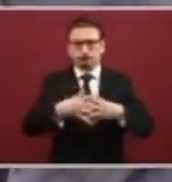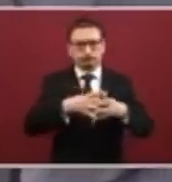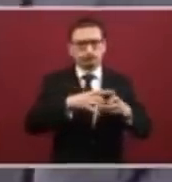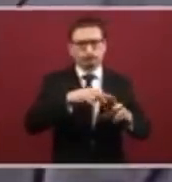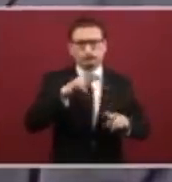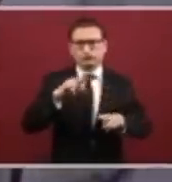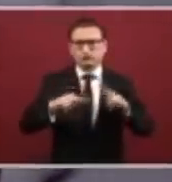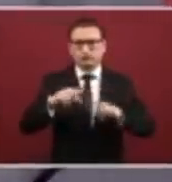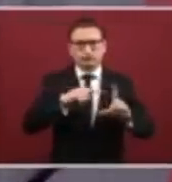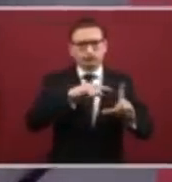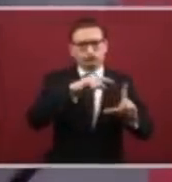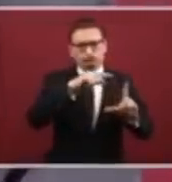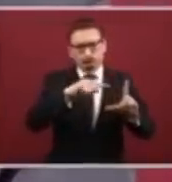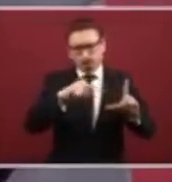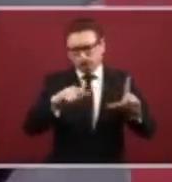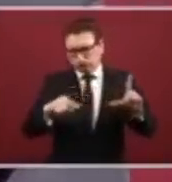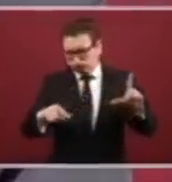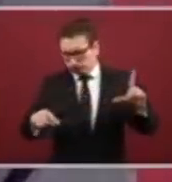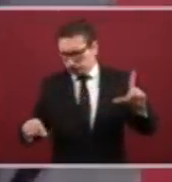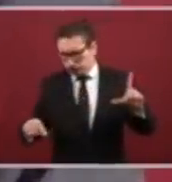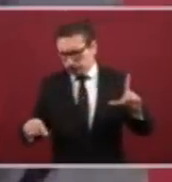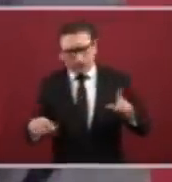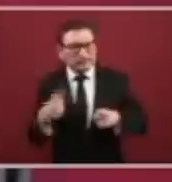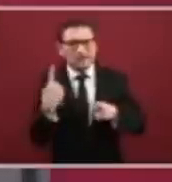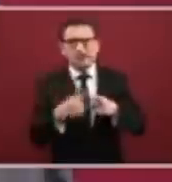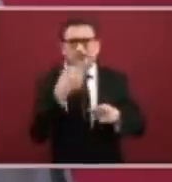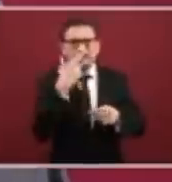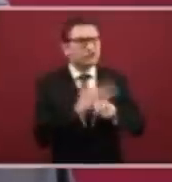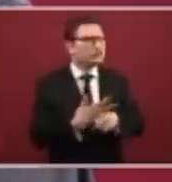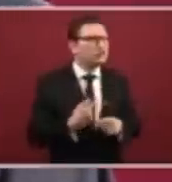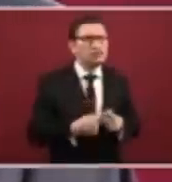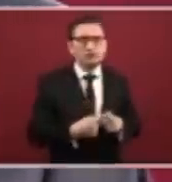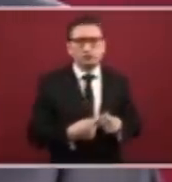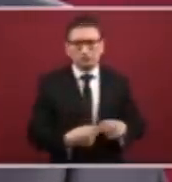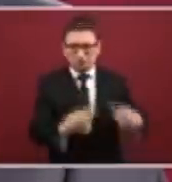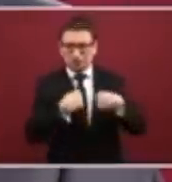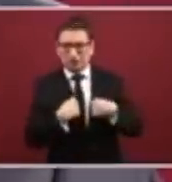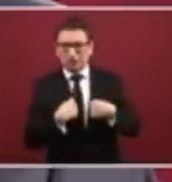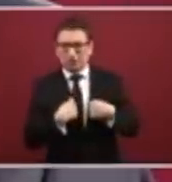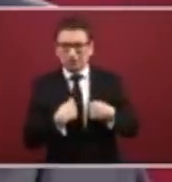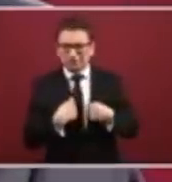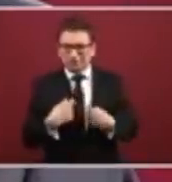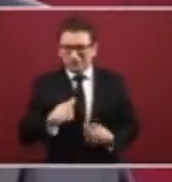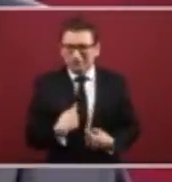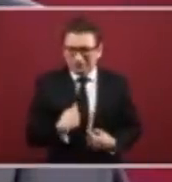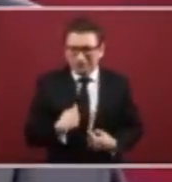y resulta que no hay responsables, somos nosotros.